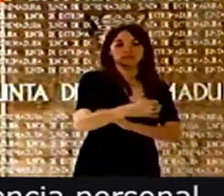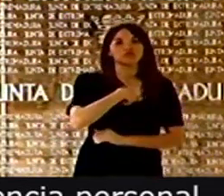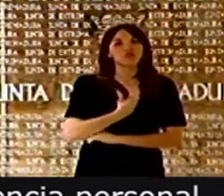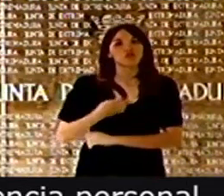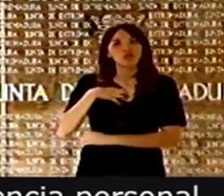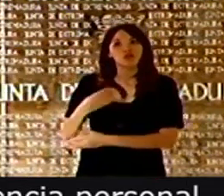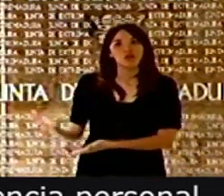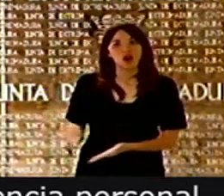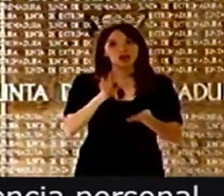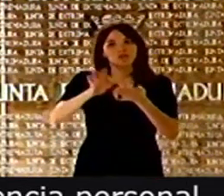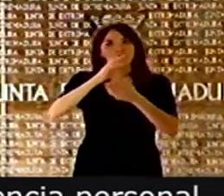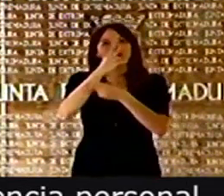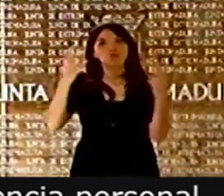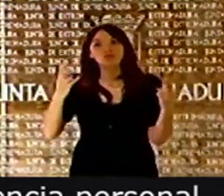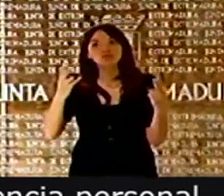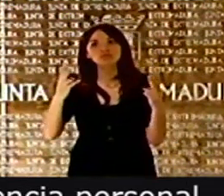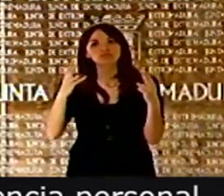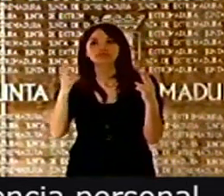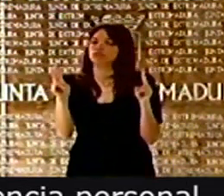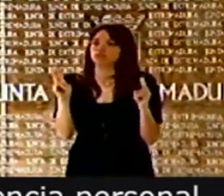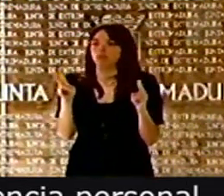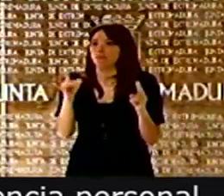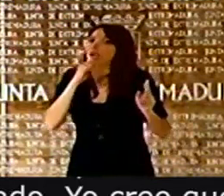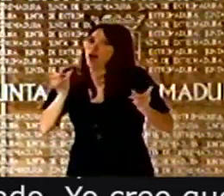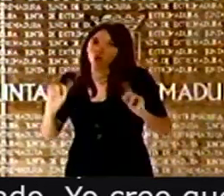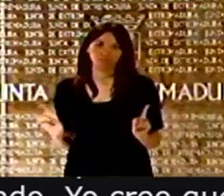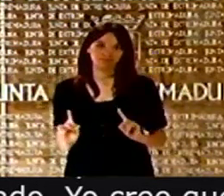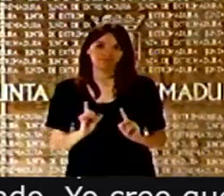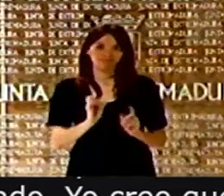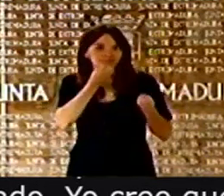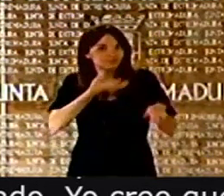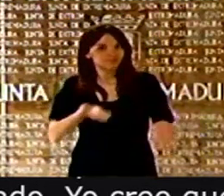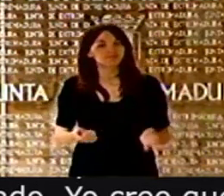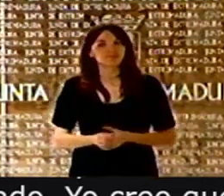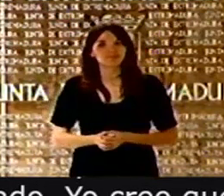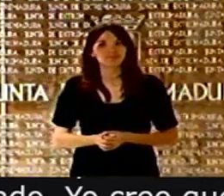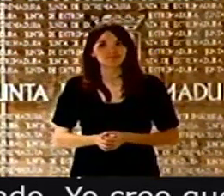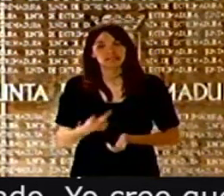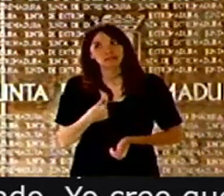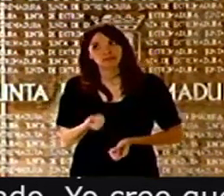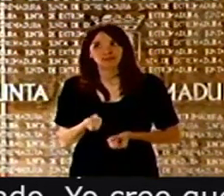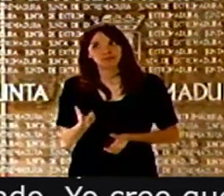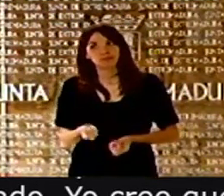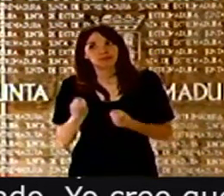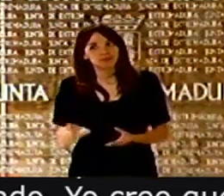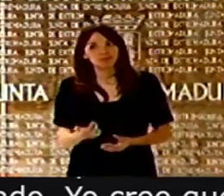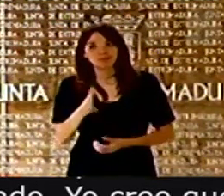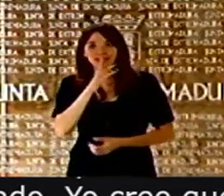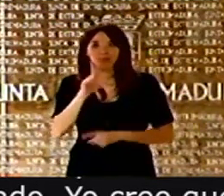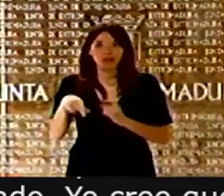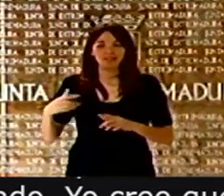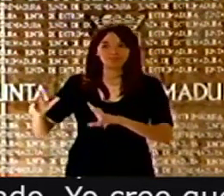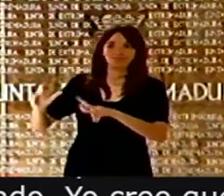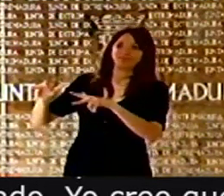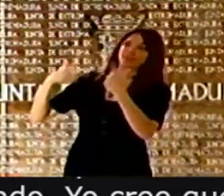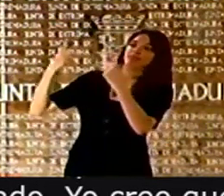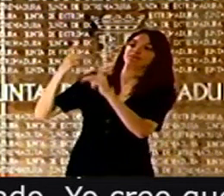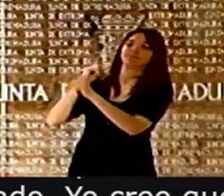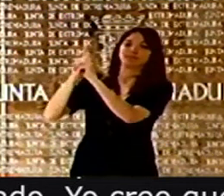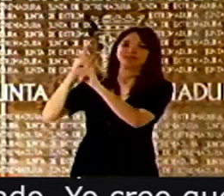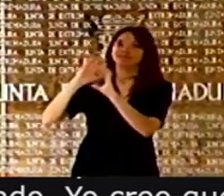de los servicios públicos, yo creo que eso malo no es. Ahora ya me estoy echando yo a todos los opositores de enfermería encima